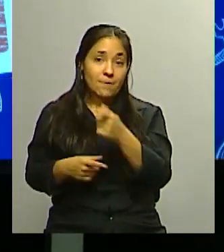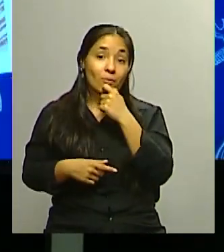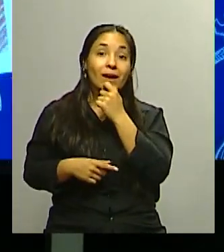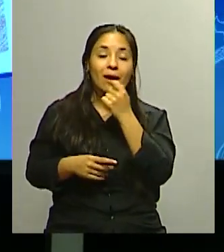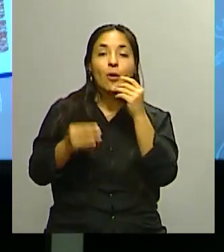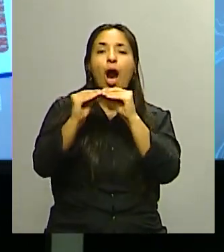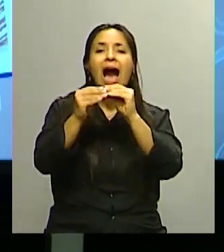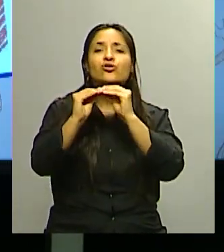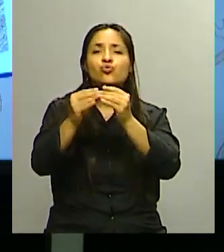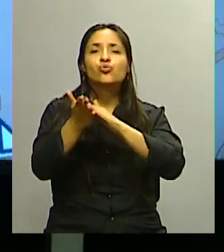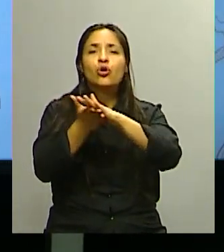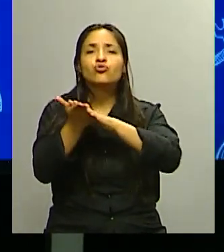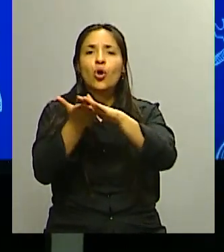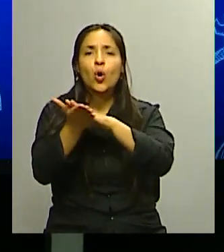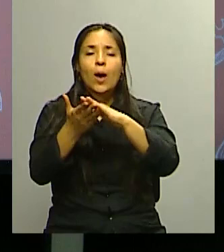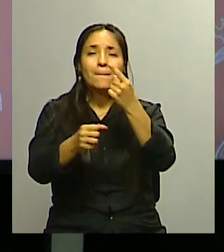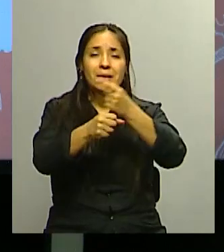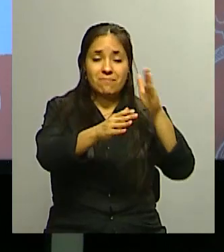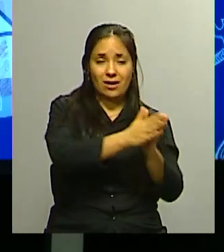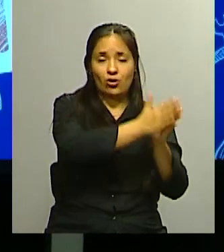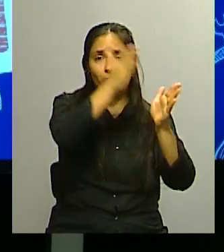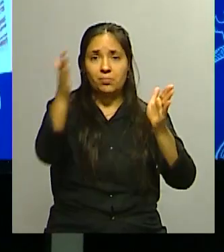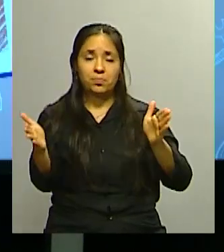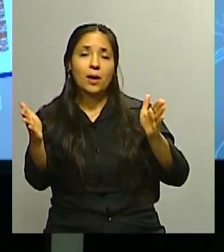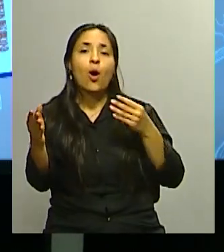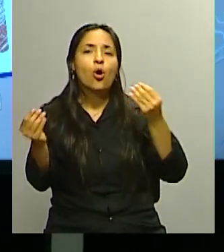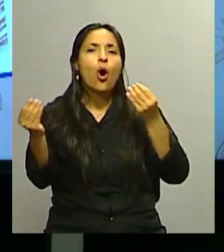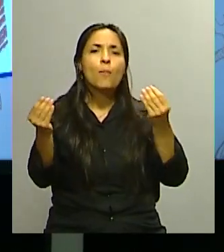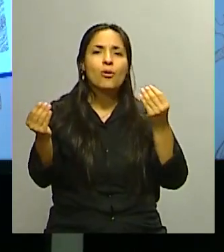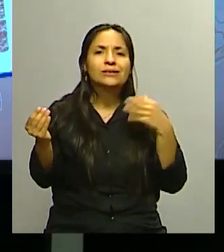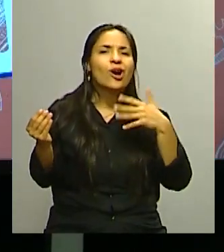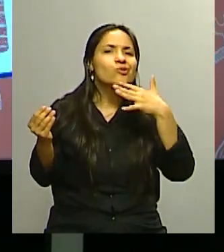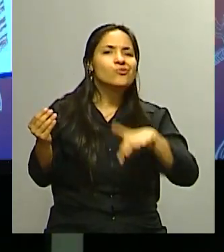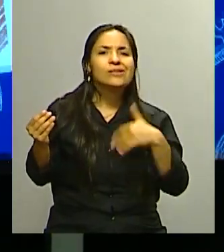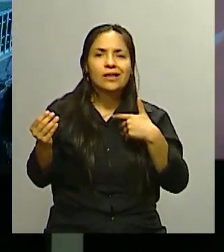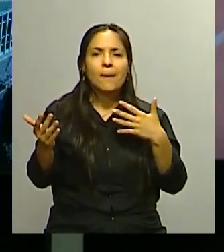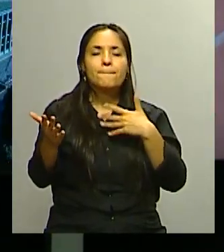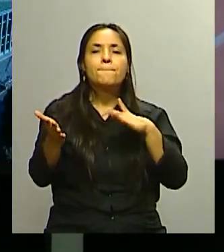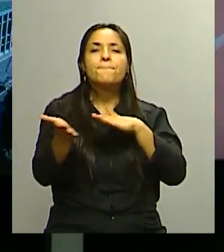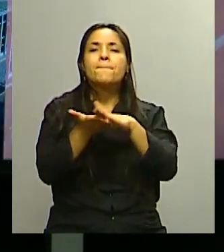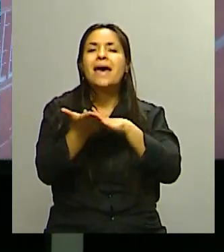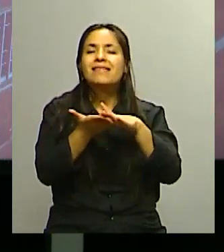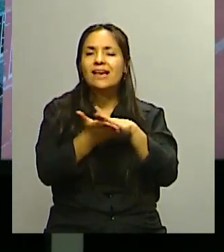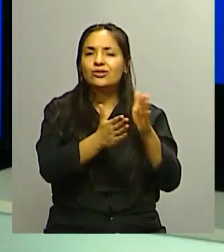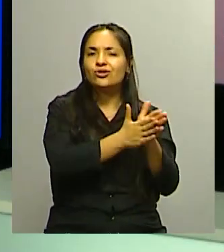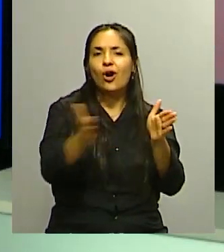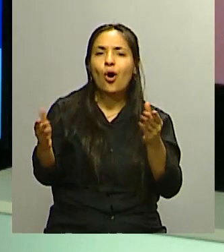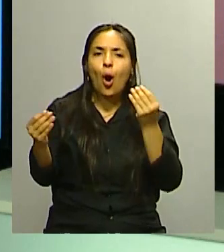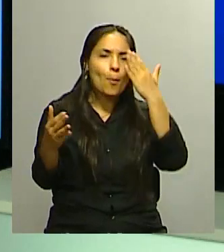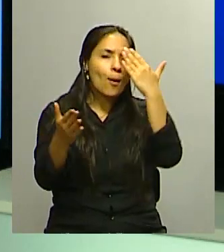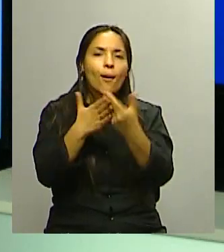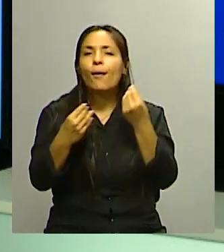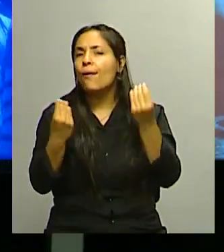puede, en una primera instancia, asesorarse respecto de cómo es una instancia de mediación. Cómo debe enfrentar esa instancia,